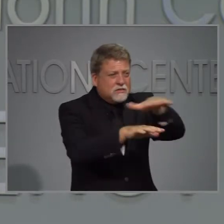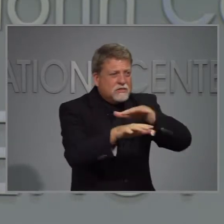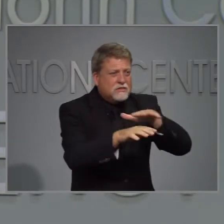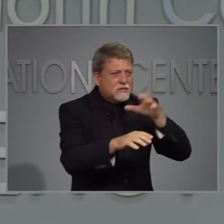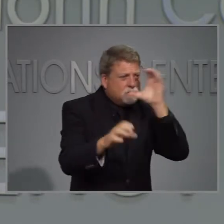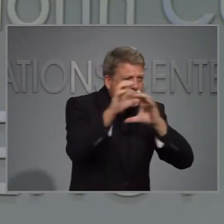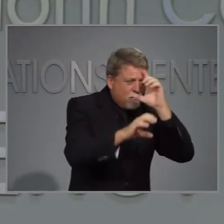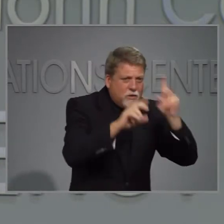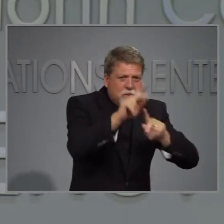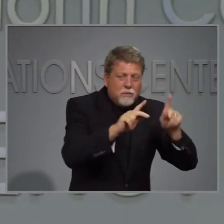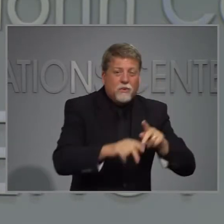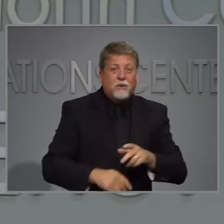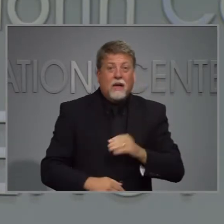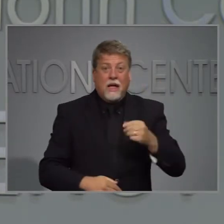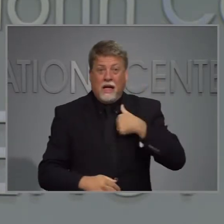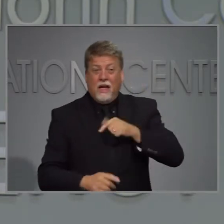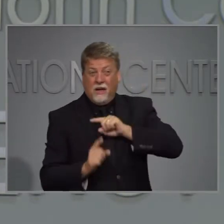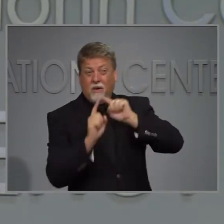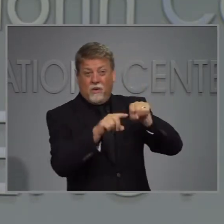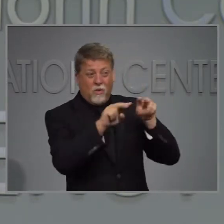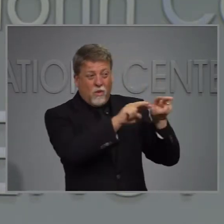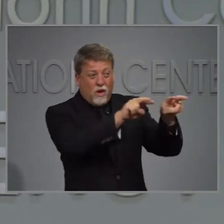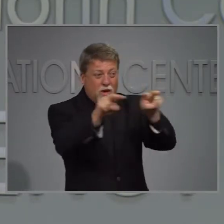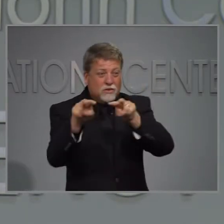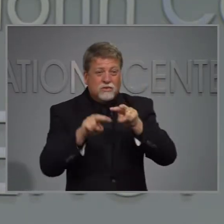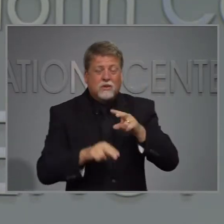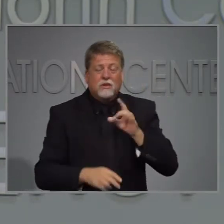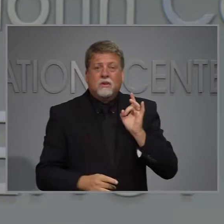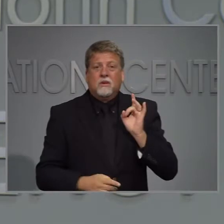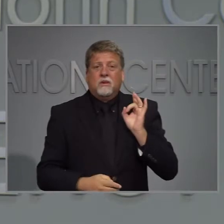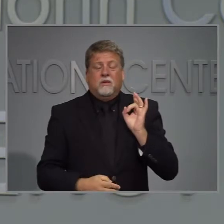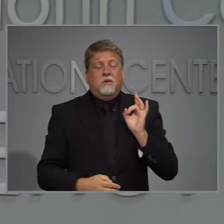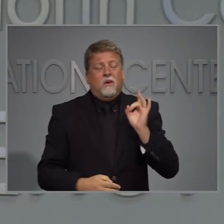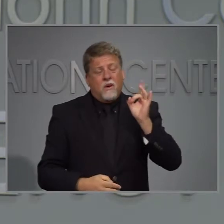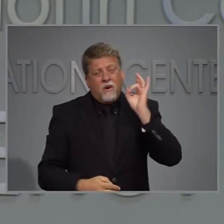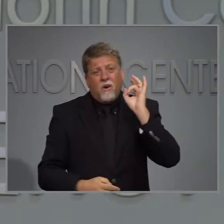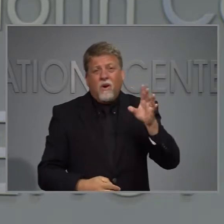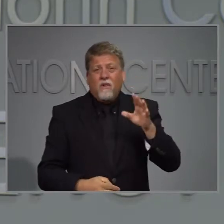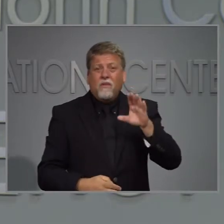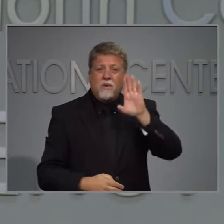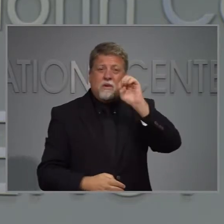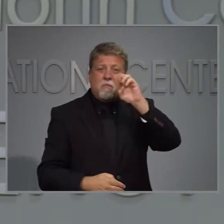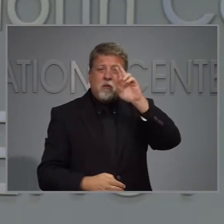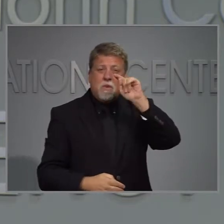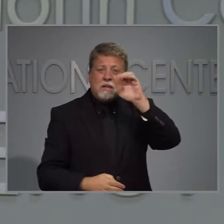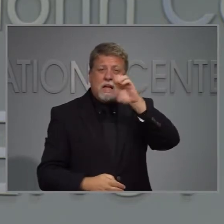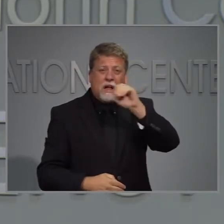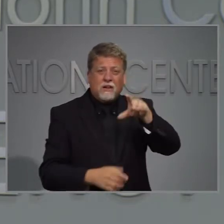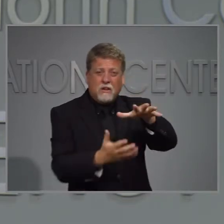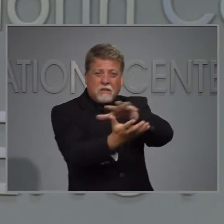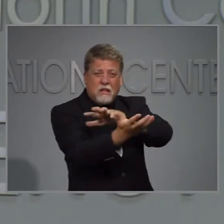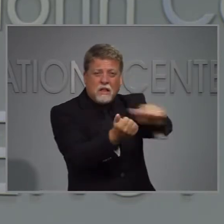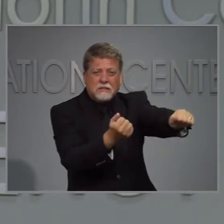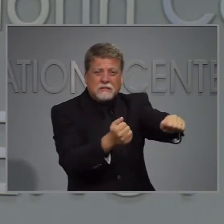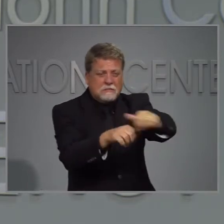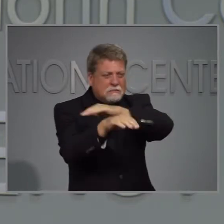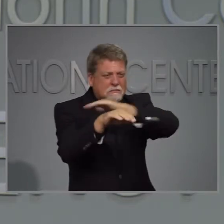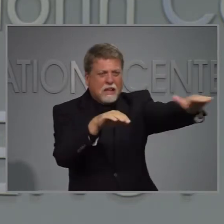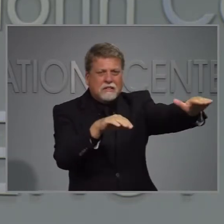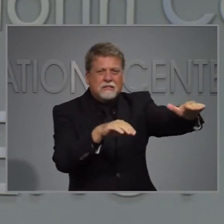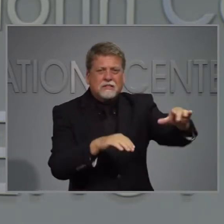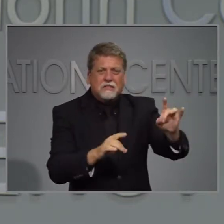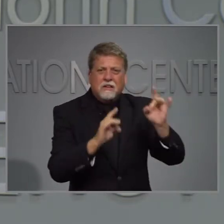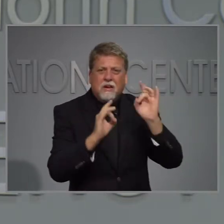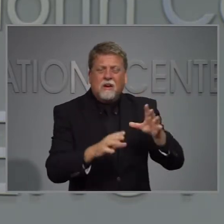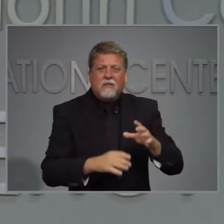mayores daños. Esta tormenta aplanó partes del condado de Bertie y debemos ayudarles en la